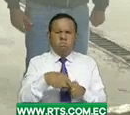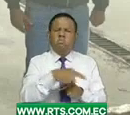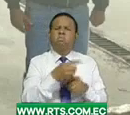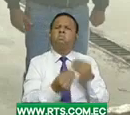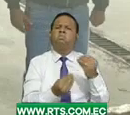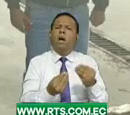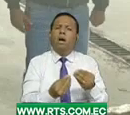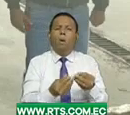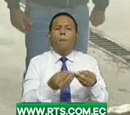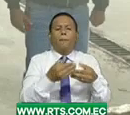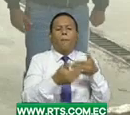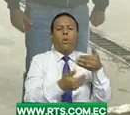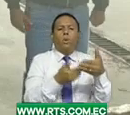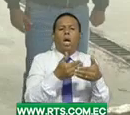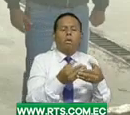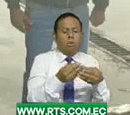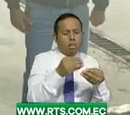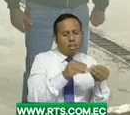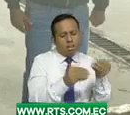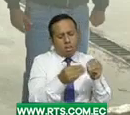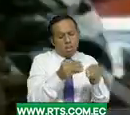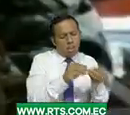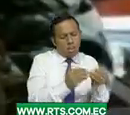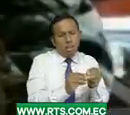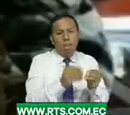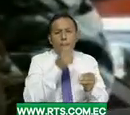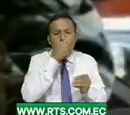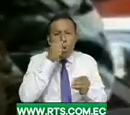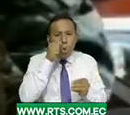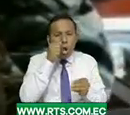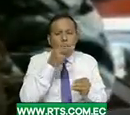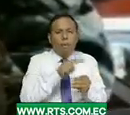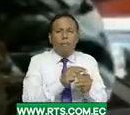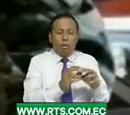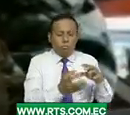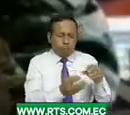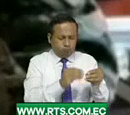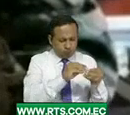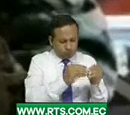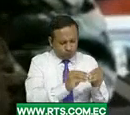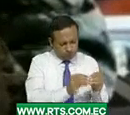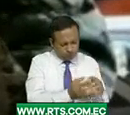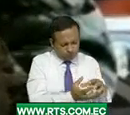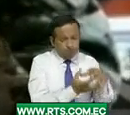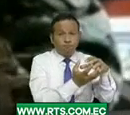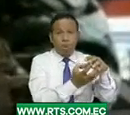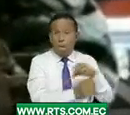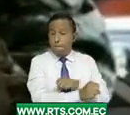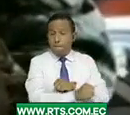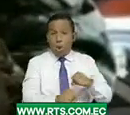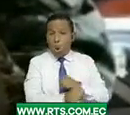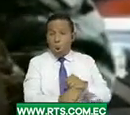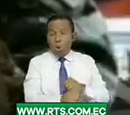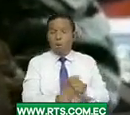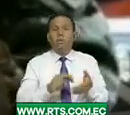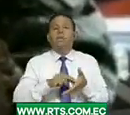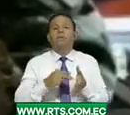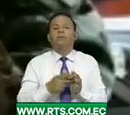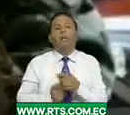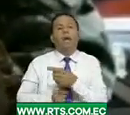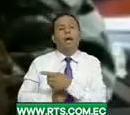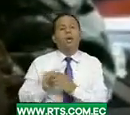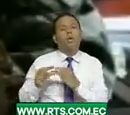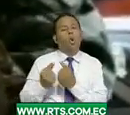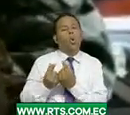droga y la elaboración de explosivos. Este es el resultado de la permanente vigilancia que realizan las unidades de